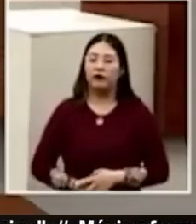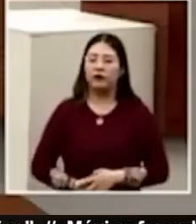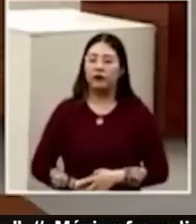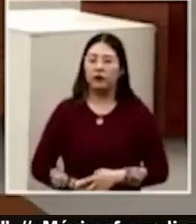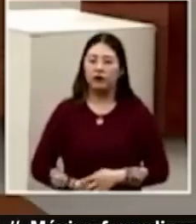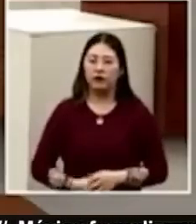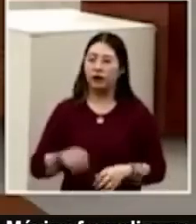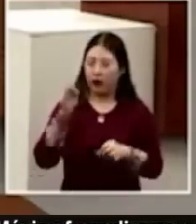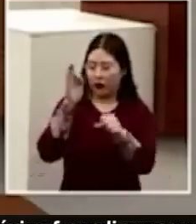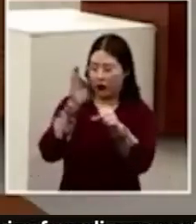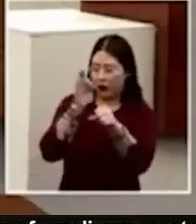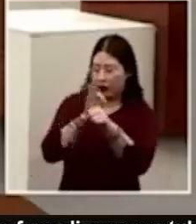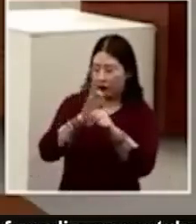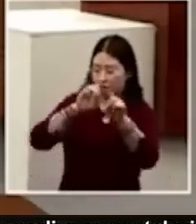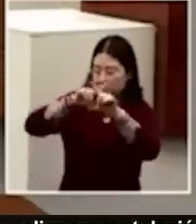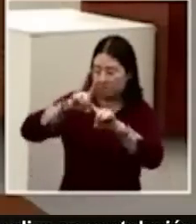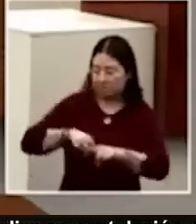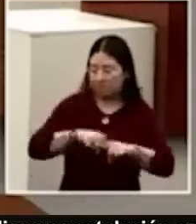al país.